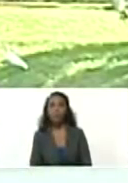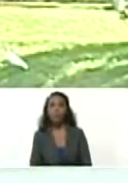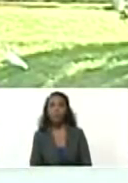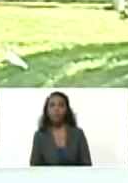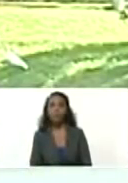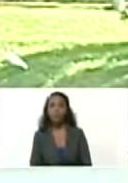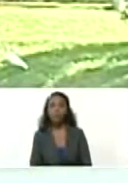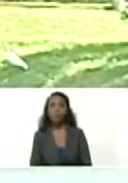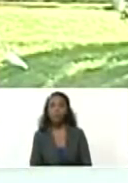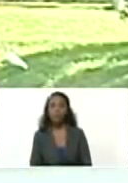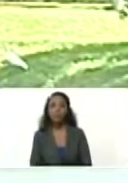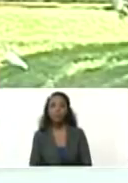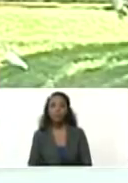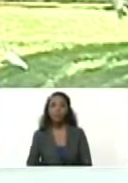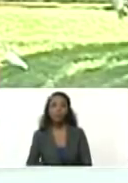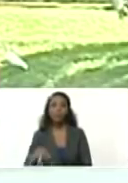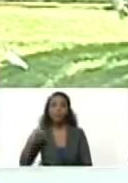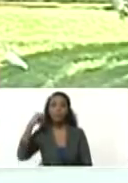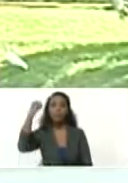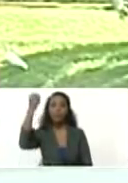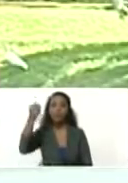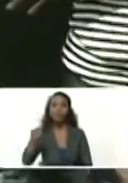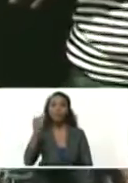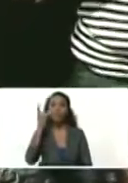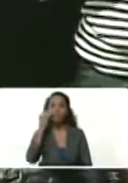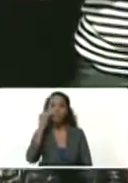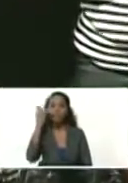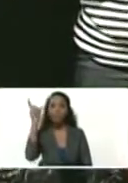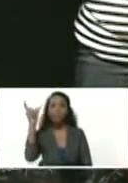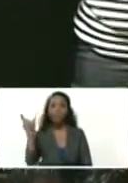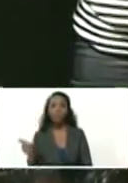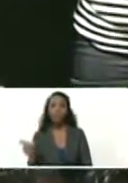Al pastor Juan Fernández,